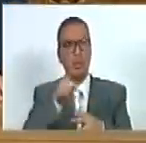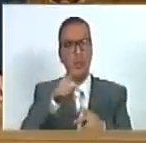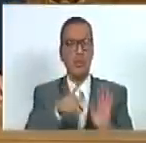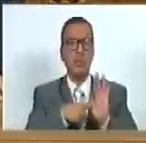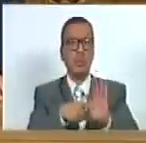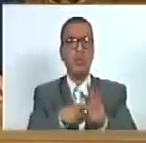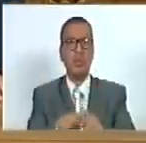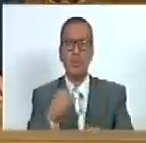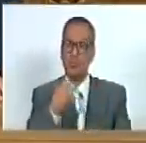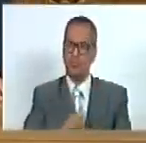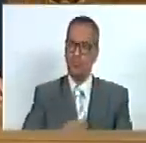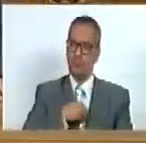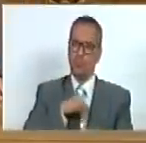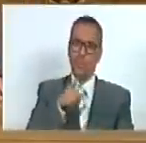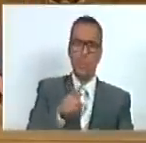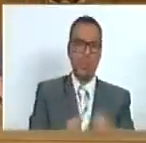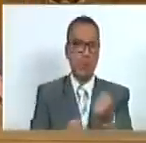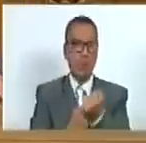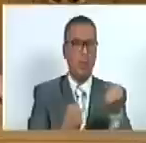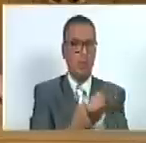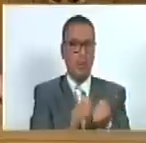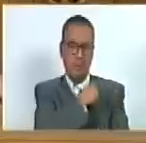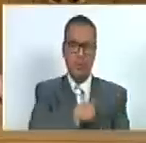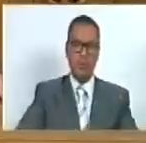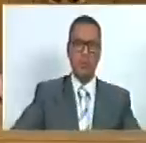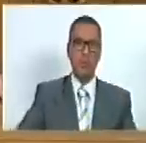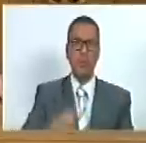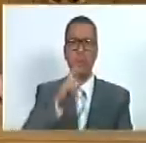poner en duda el respaldo al presidente.